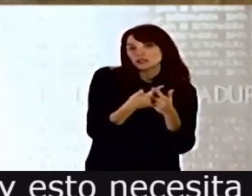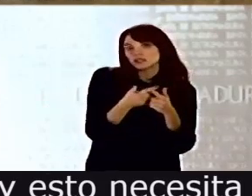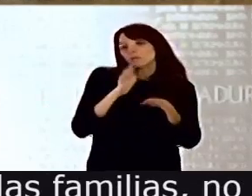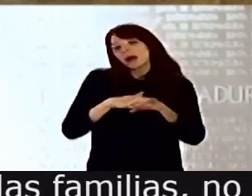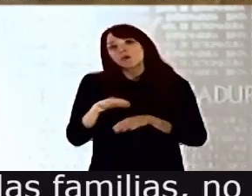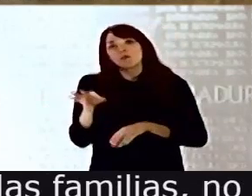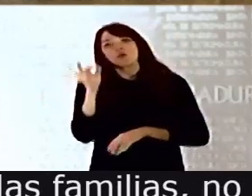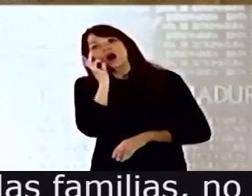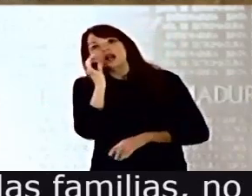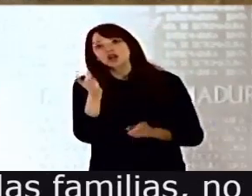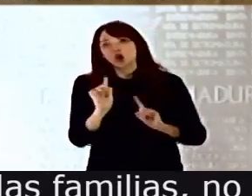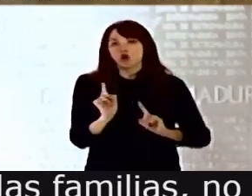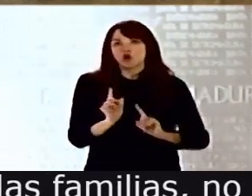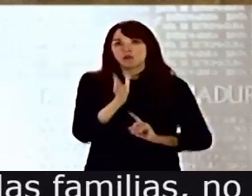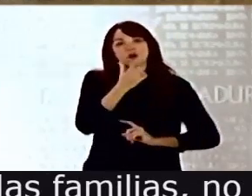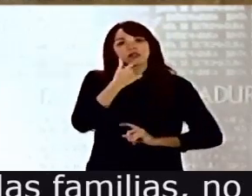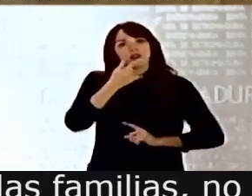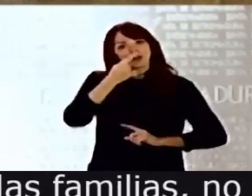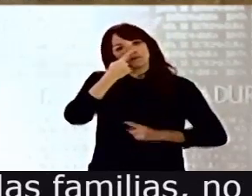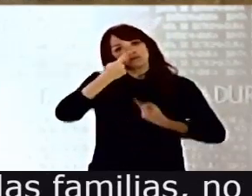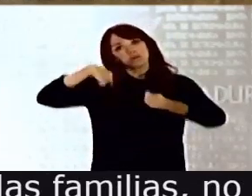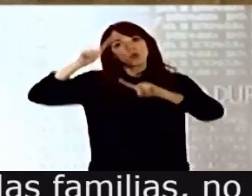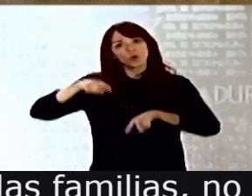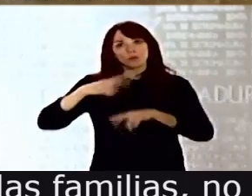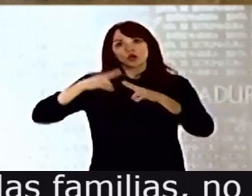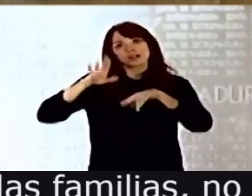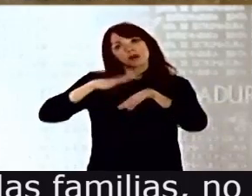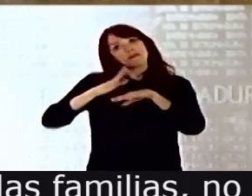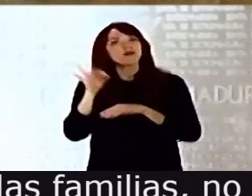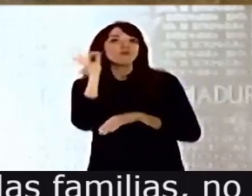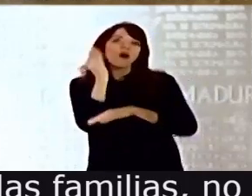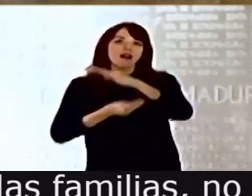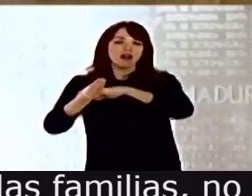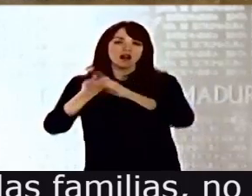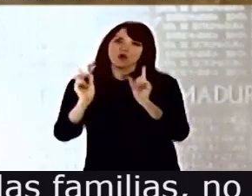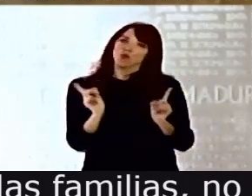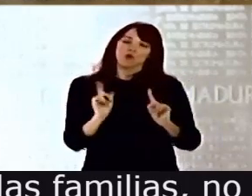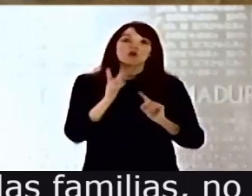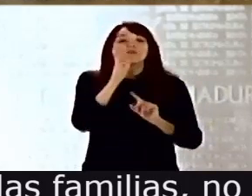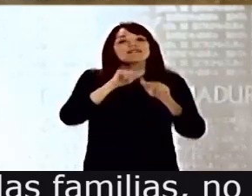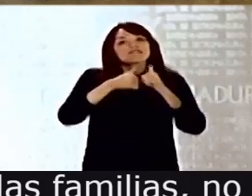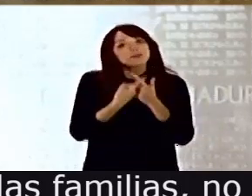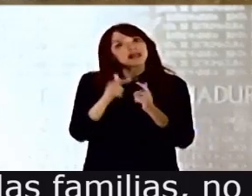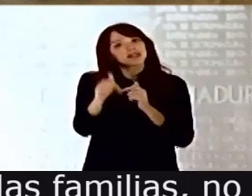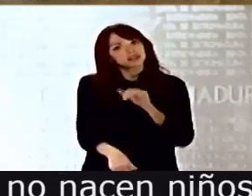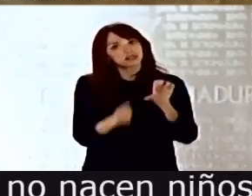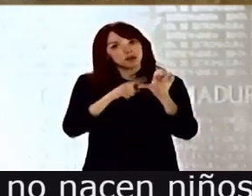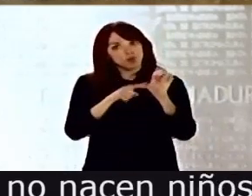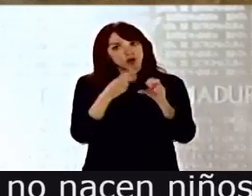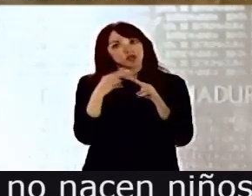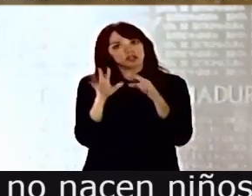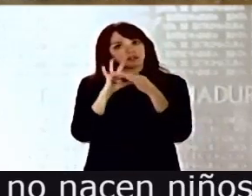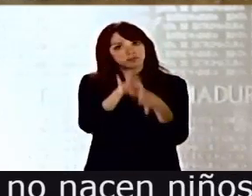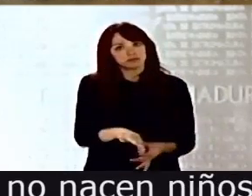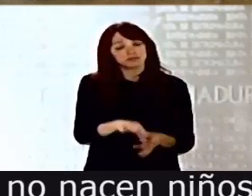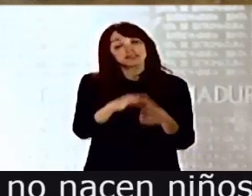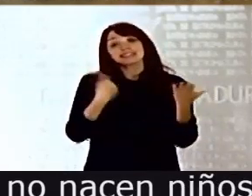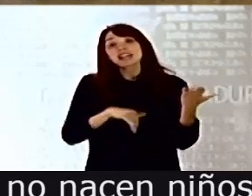dice, es que no nacen niños y hay que hacer políticas para las mujeres. No, hay que hacer políticas para las familias de Extremadura. Entonces, ya